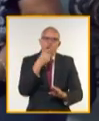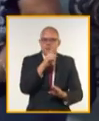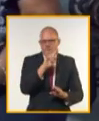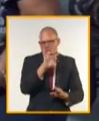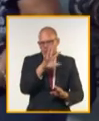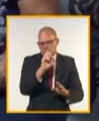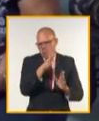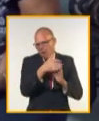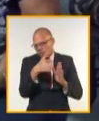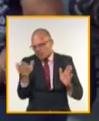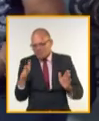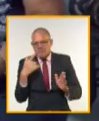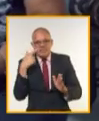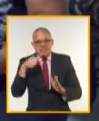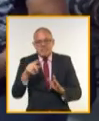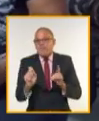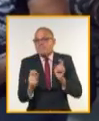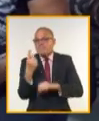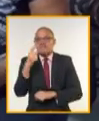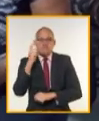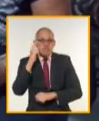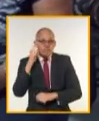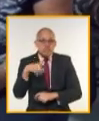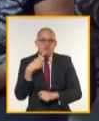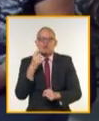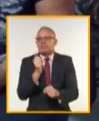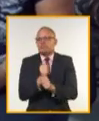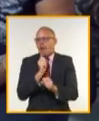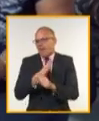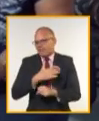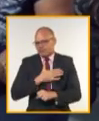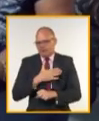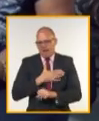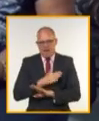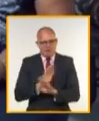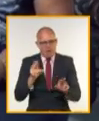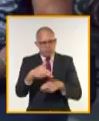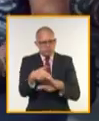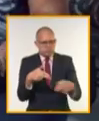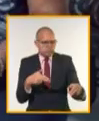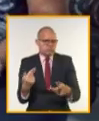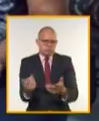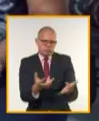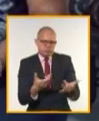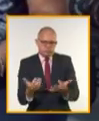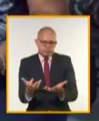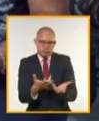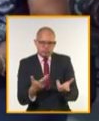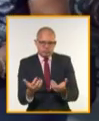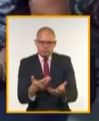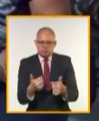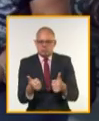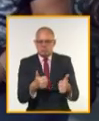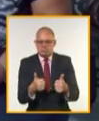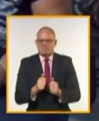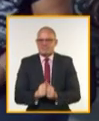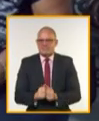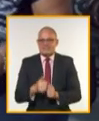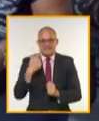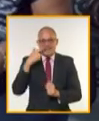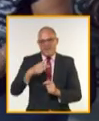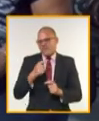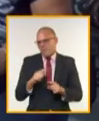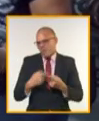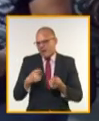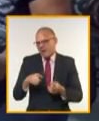trabajo por cuenta propia y que fue justamente una forma de recuperar la tradición china